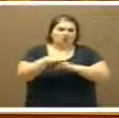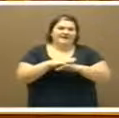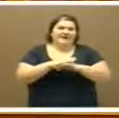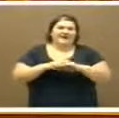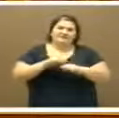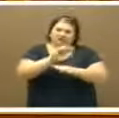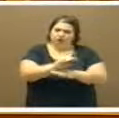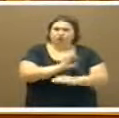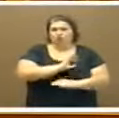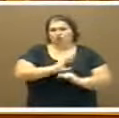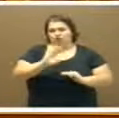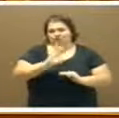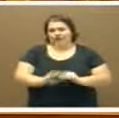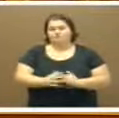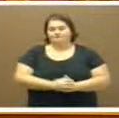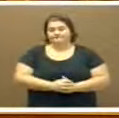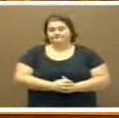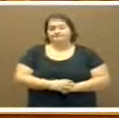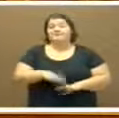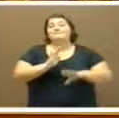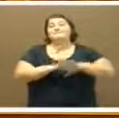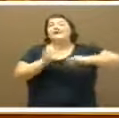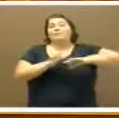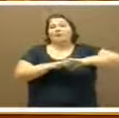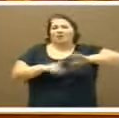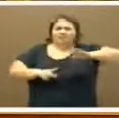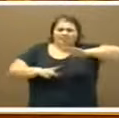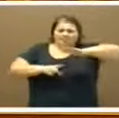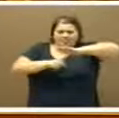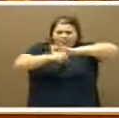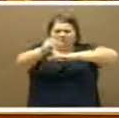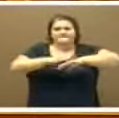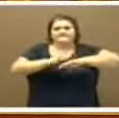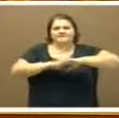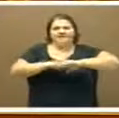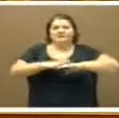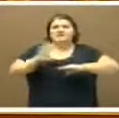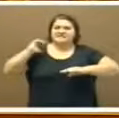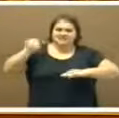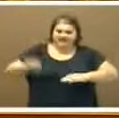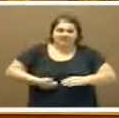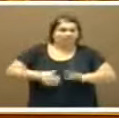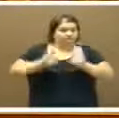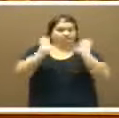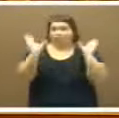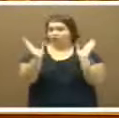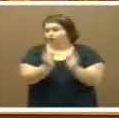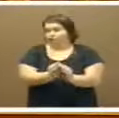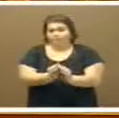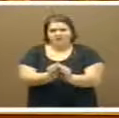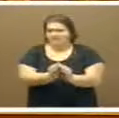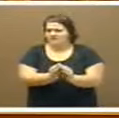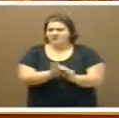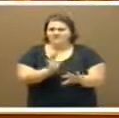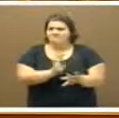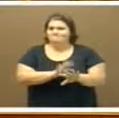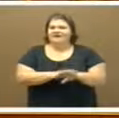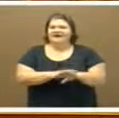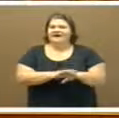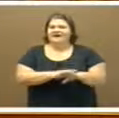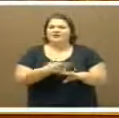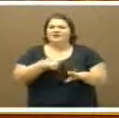para invertir, señor consejero, para generar crecimiento, para generar riqueza en definitiva, señor consejero, para generar